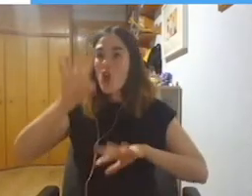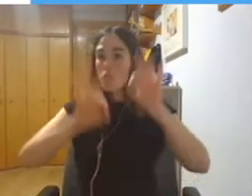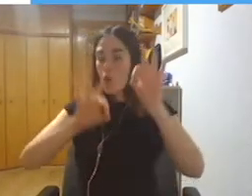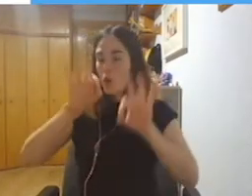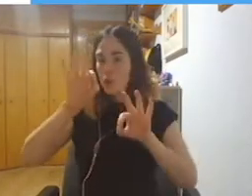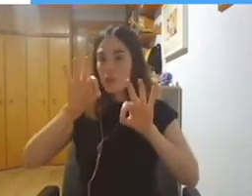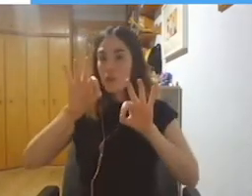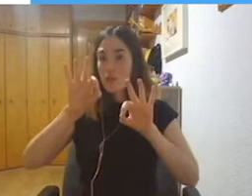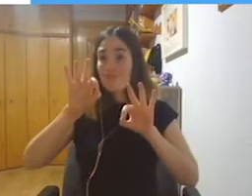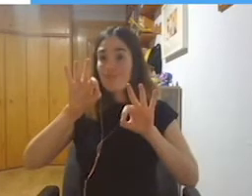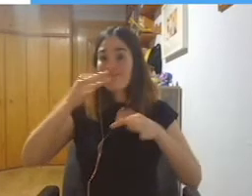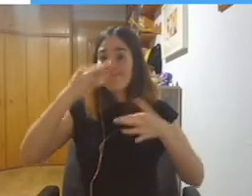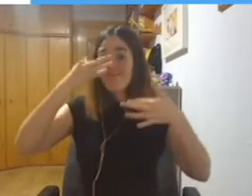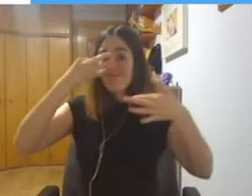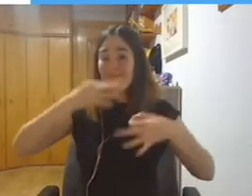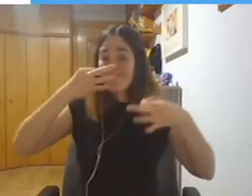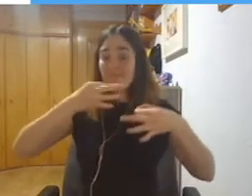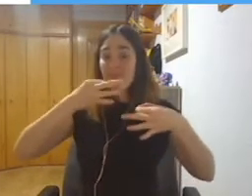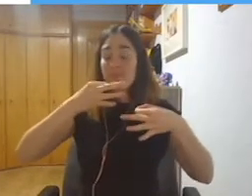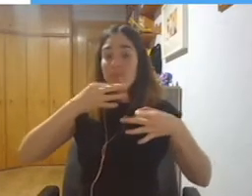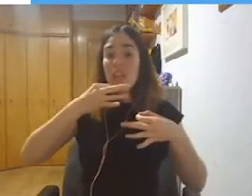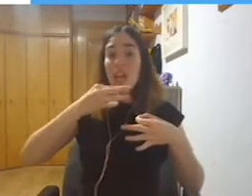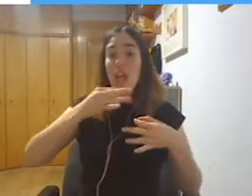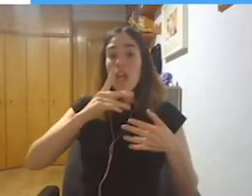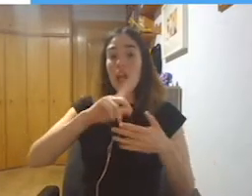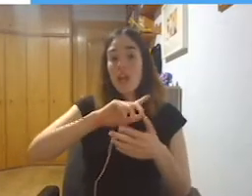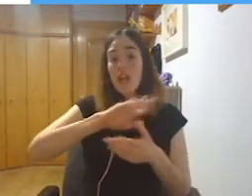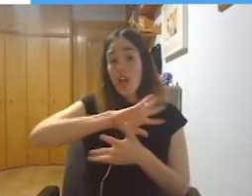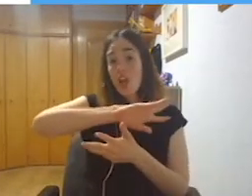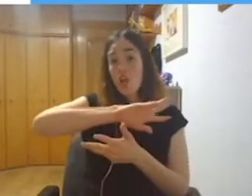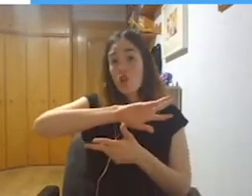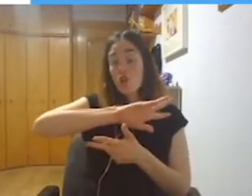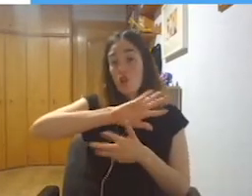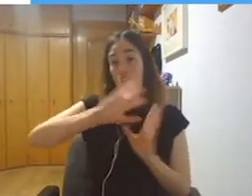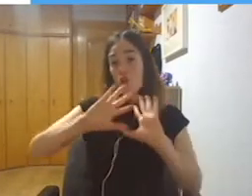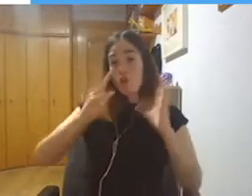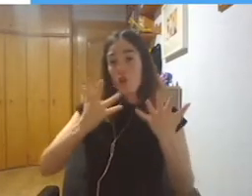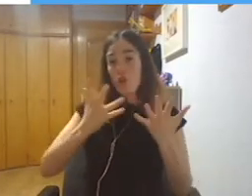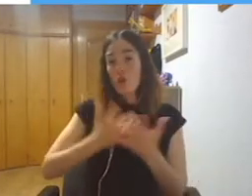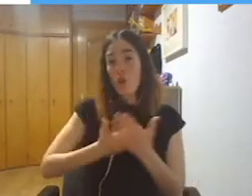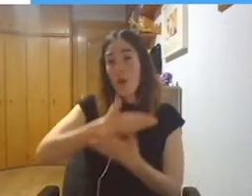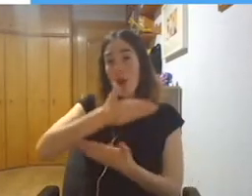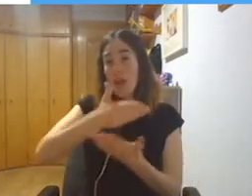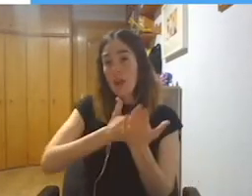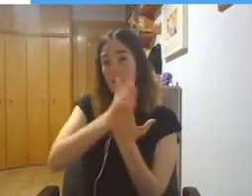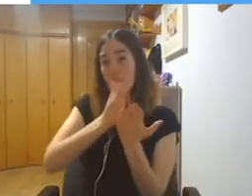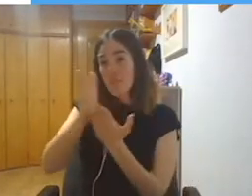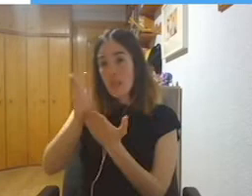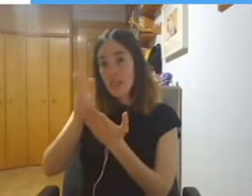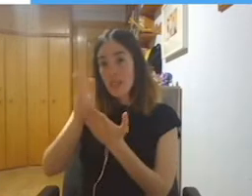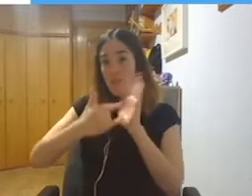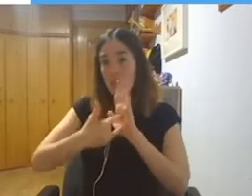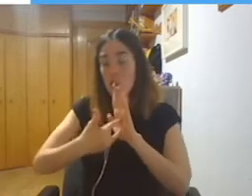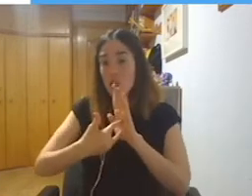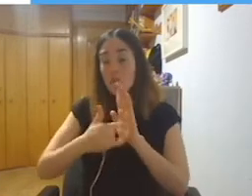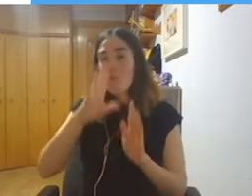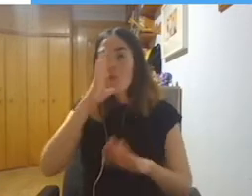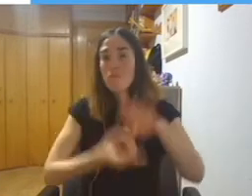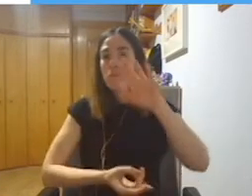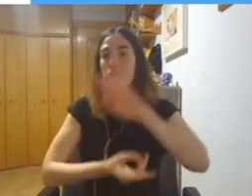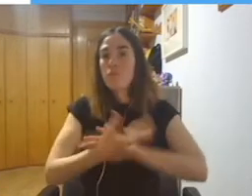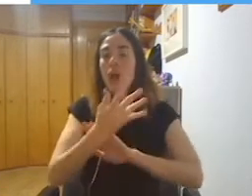el propio Global Media Monitoring Project, que surgió a partir de varios